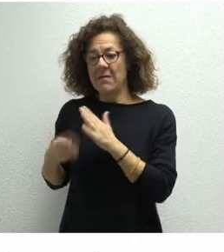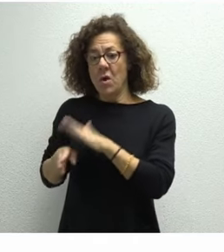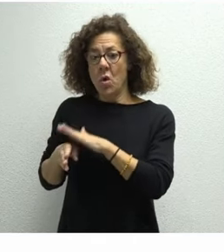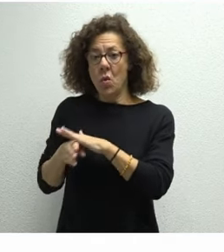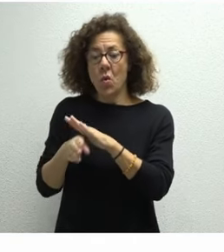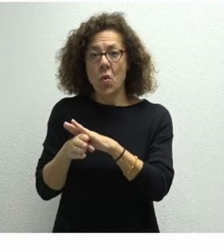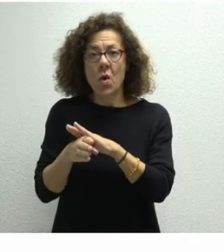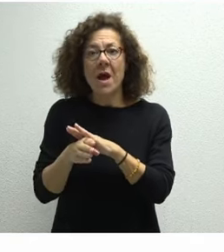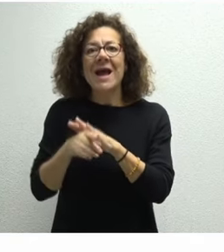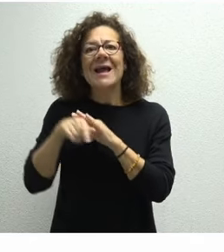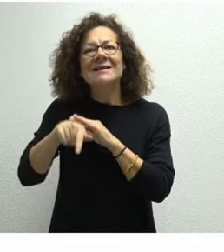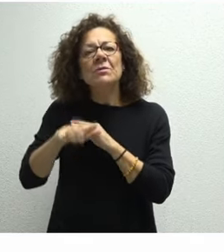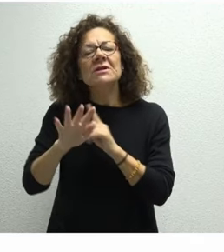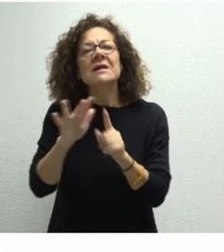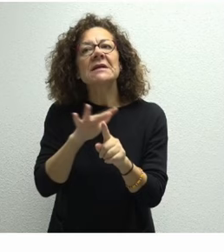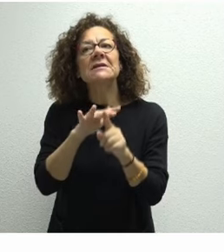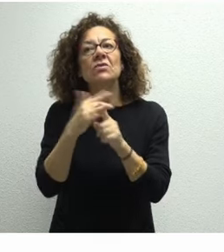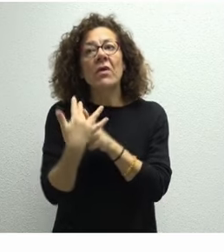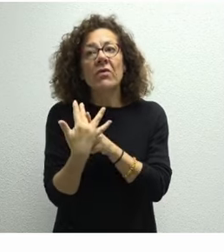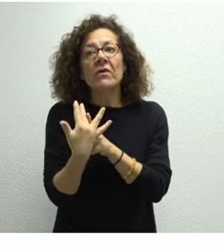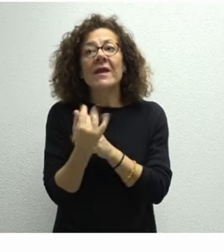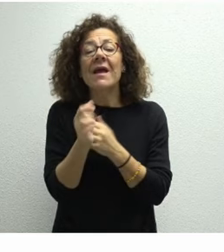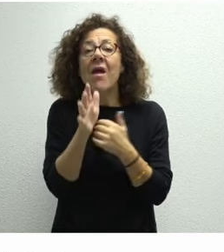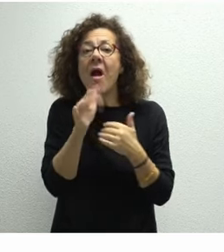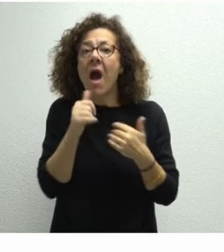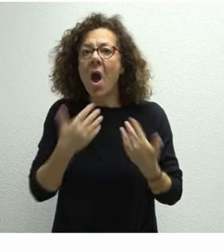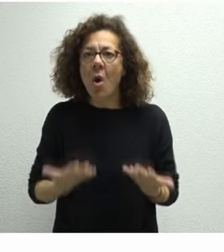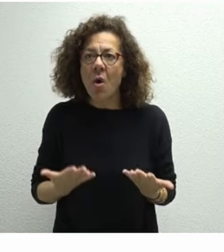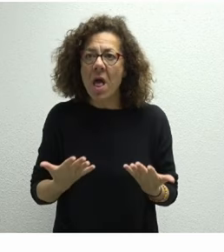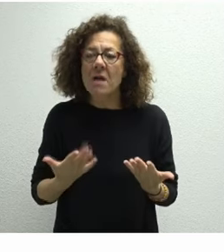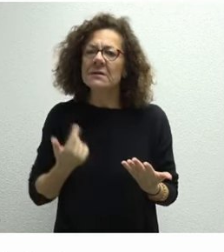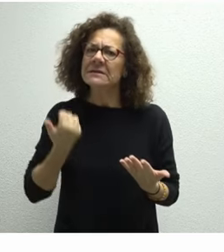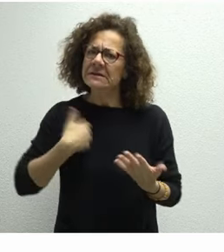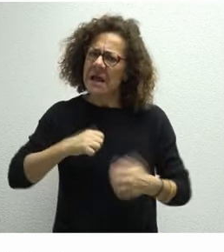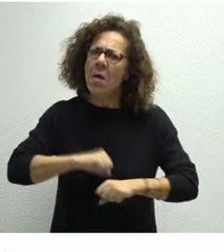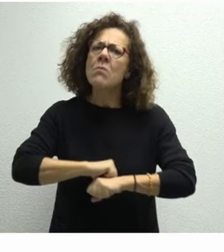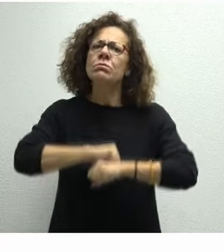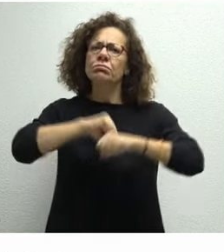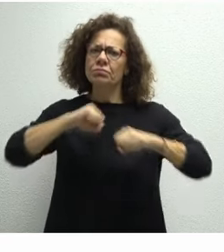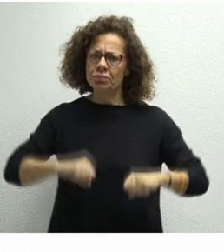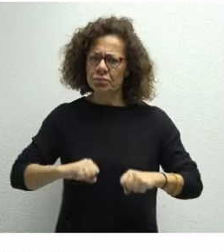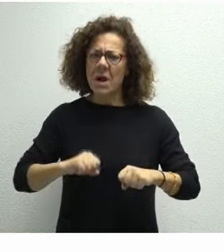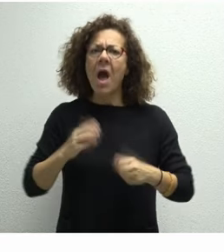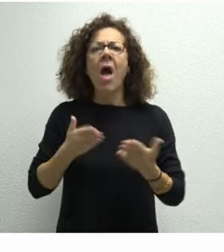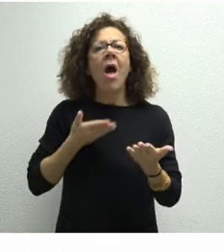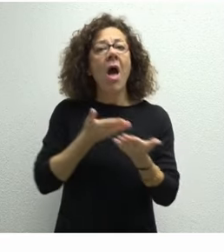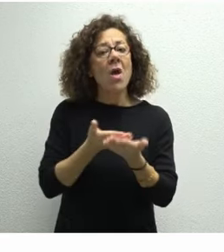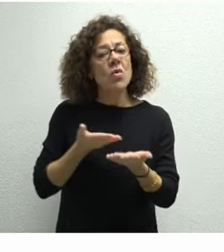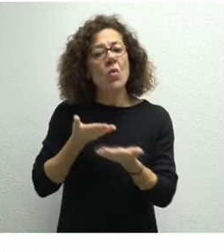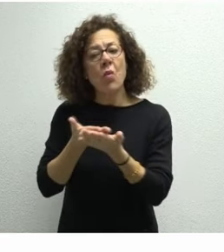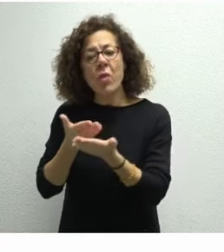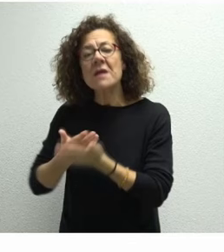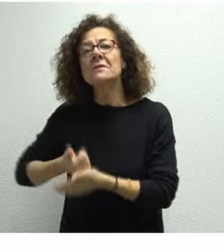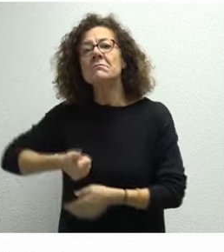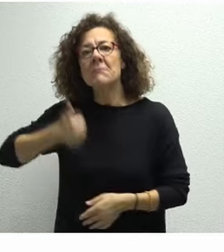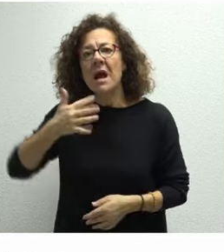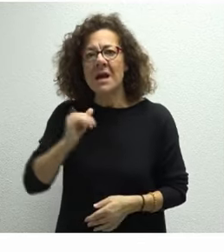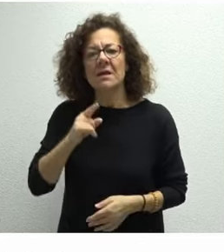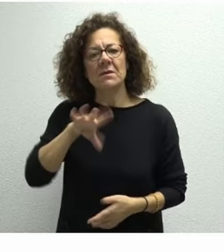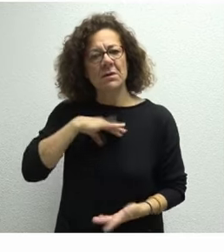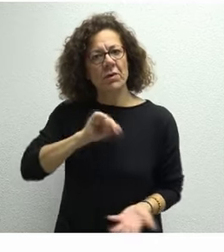estamos en esa situación de que ahora fortalecidos tenemos más palancas para hacer una verdadera